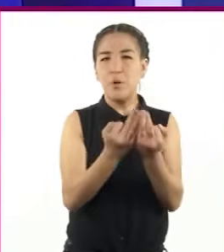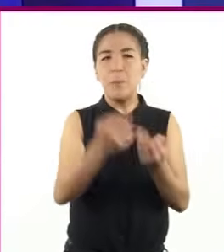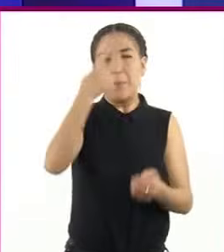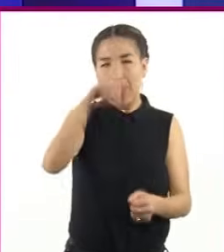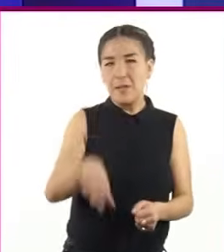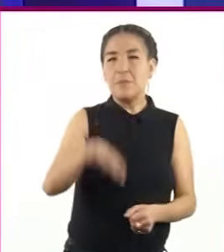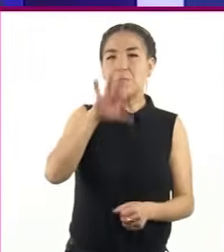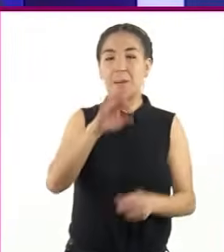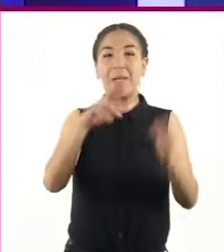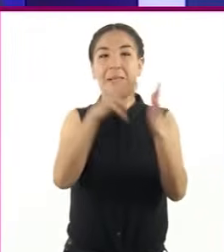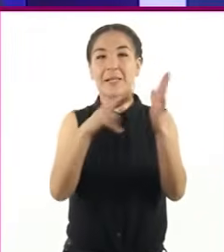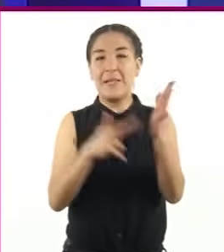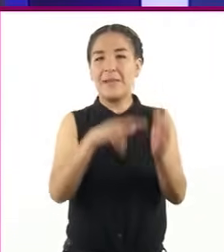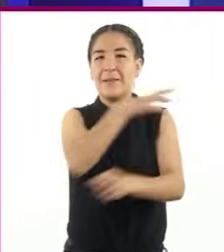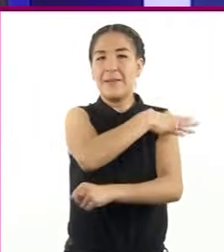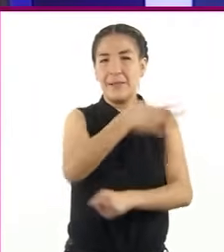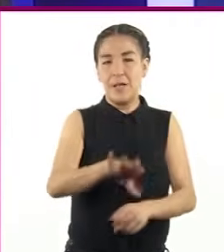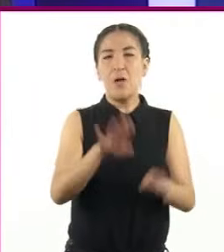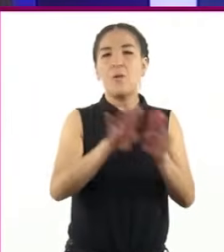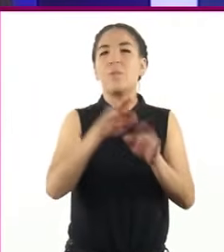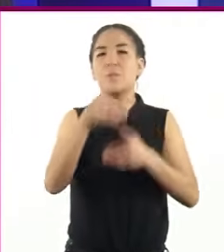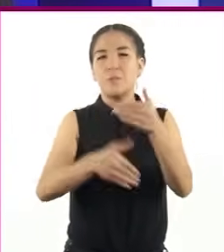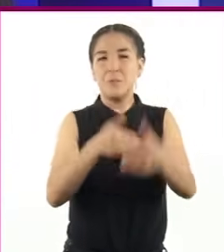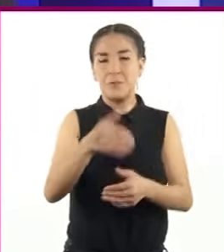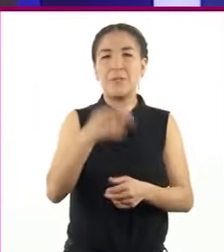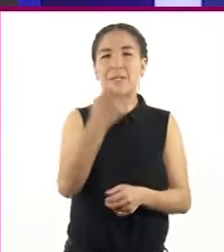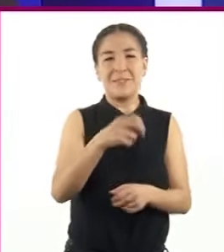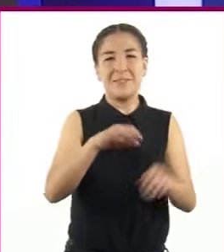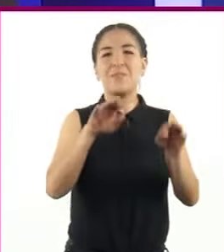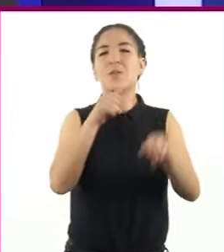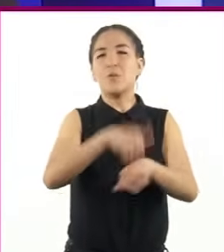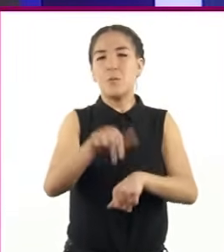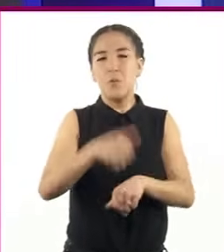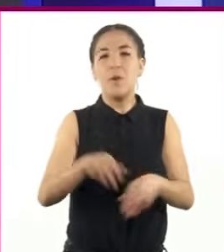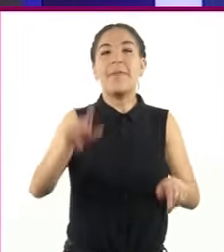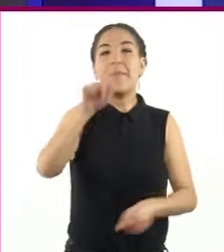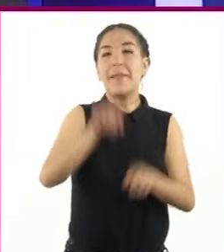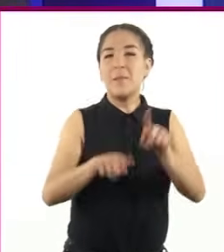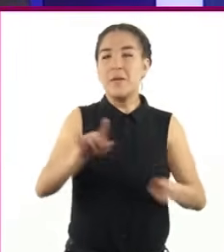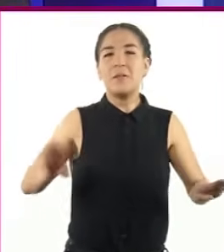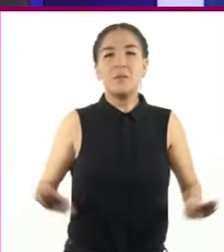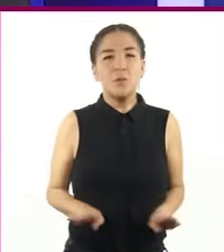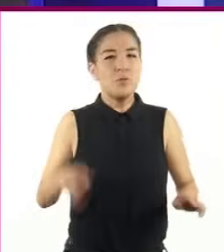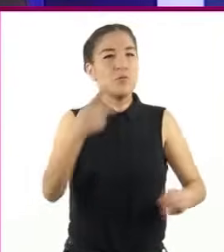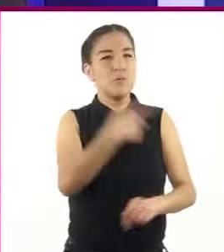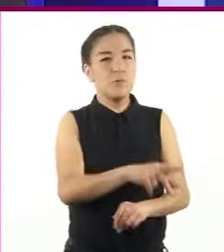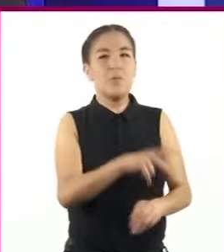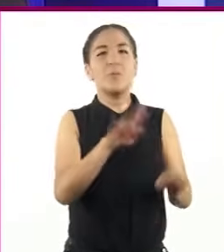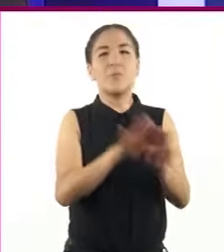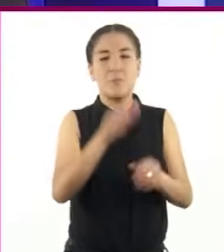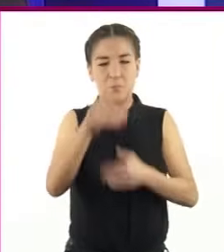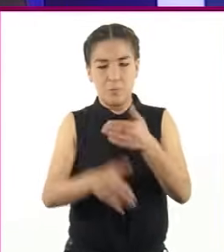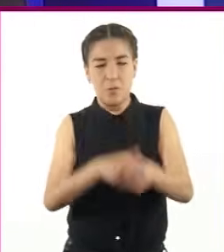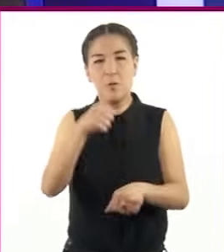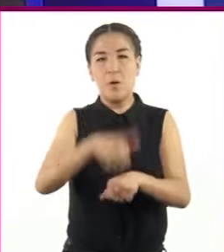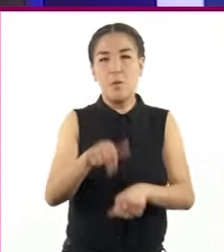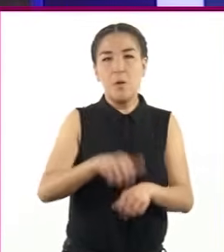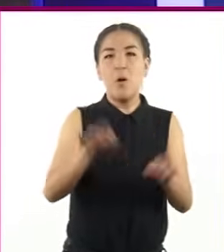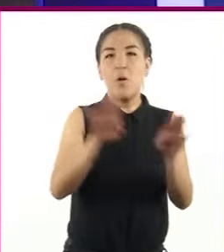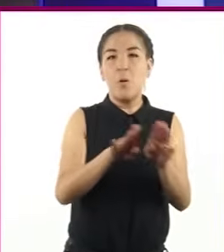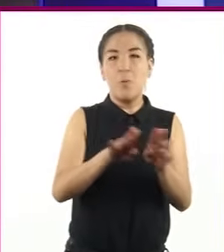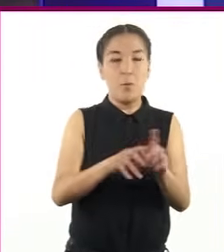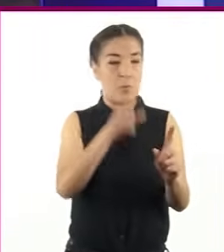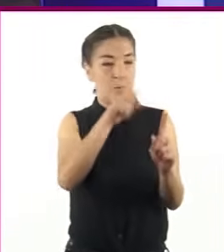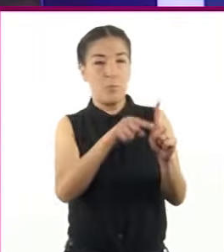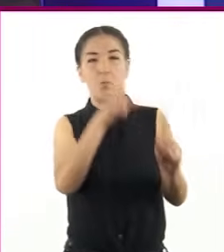la regla general de una sucesión aritmética. Dependen del comportamiento de la sucesión, de la visión individual sobre